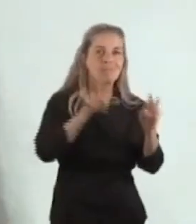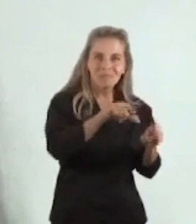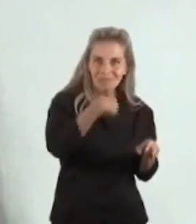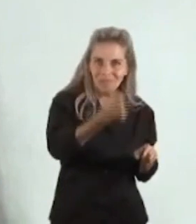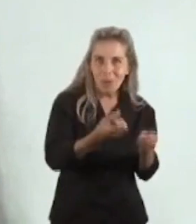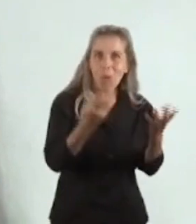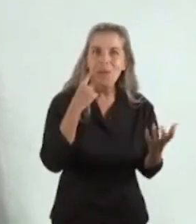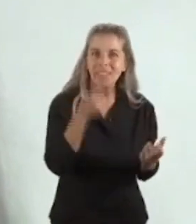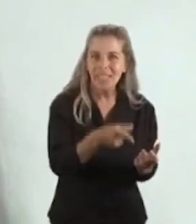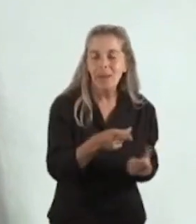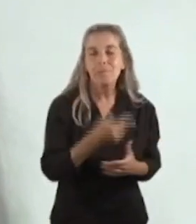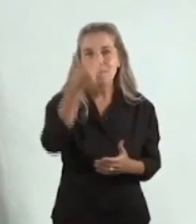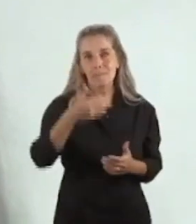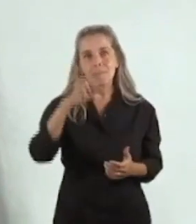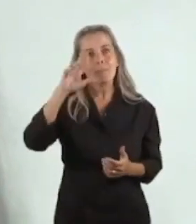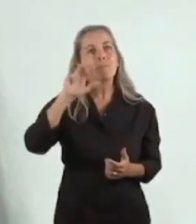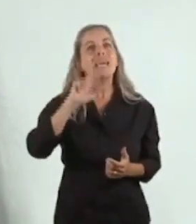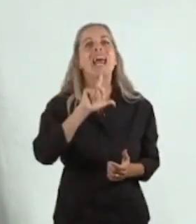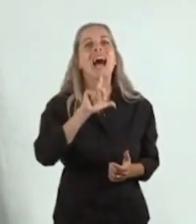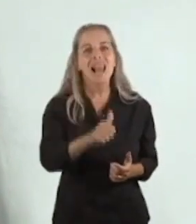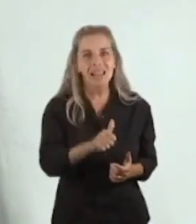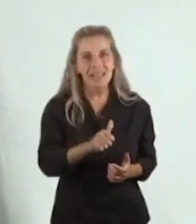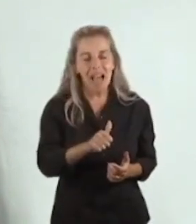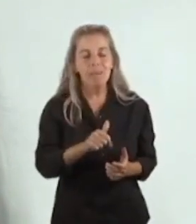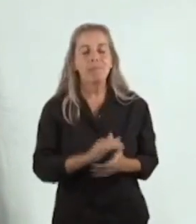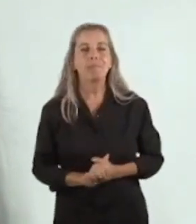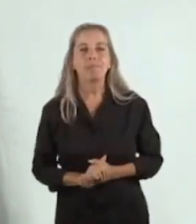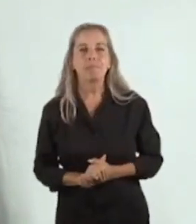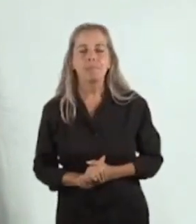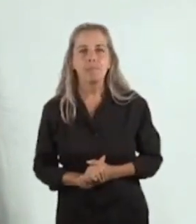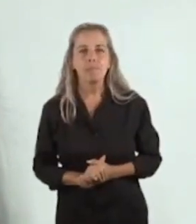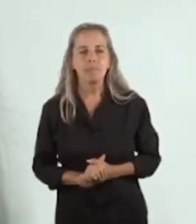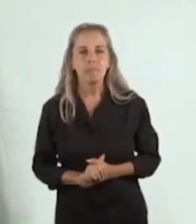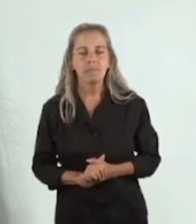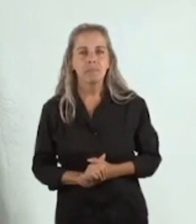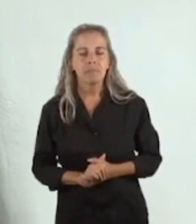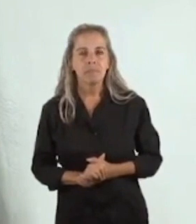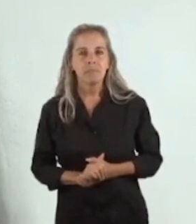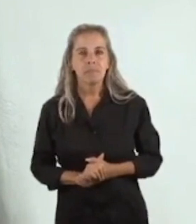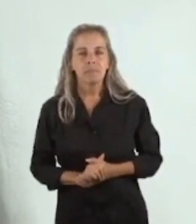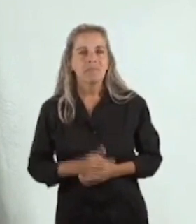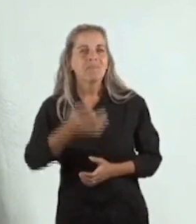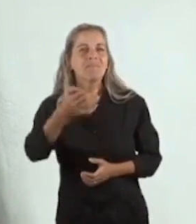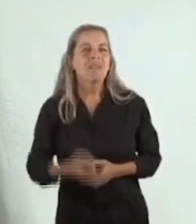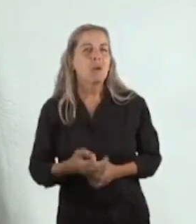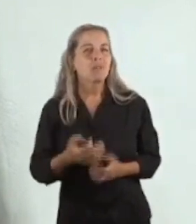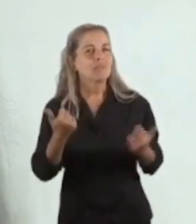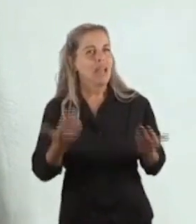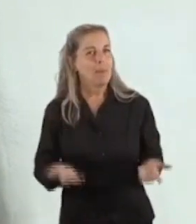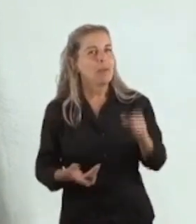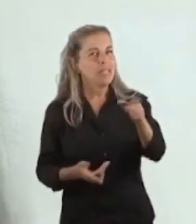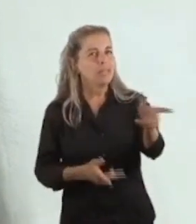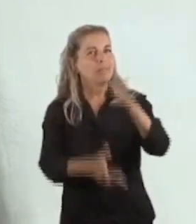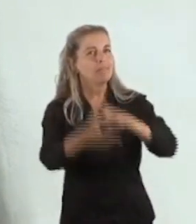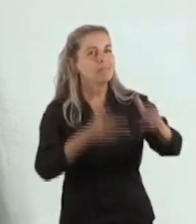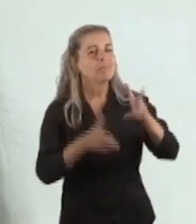veralta Hola Cómo andas para FM concierto y diario litoral eh quería ya que hiz un adelanto de lo que es